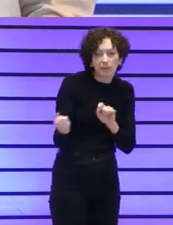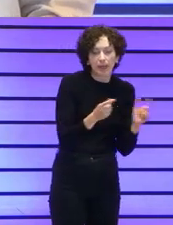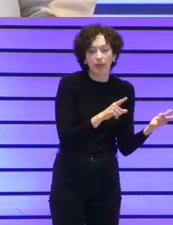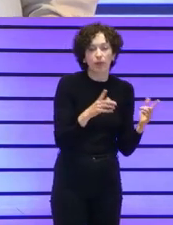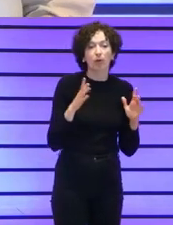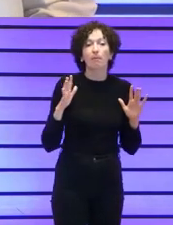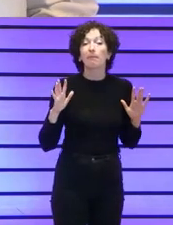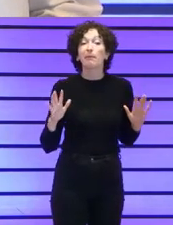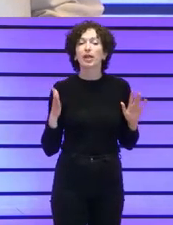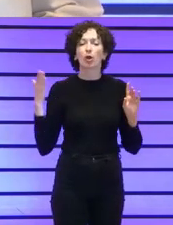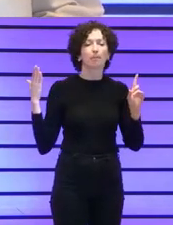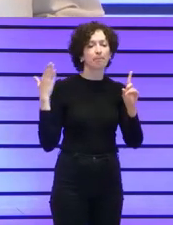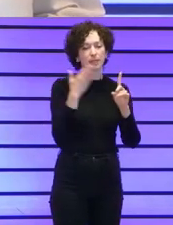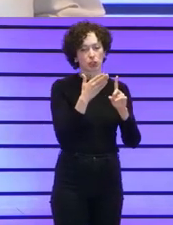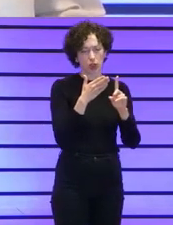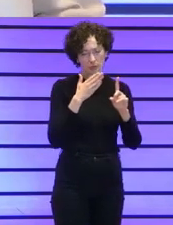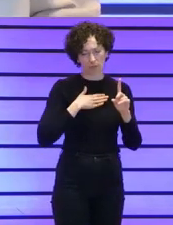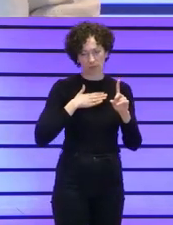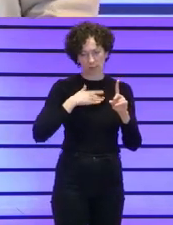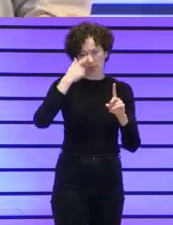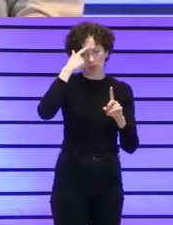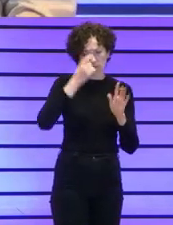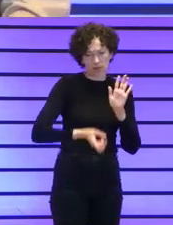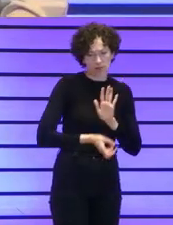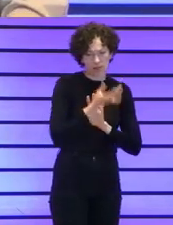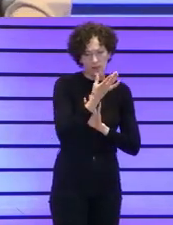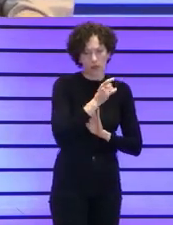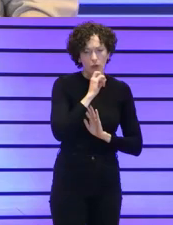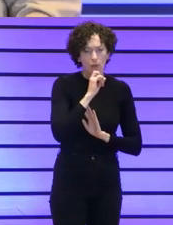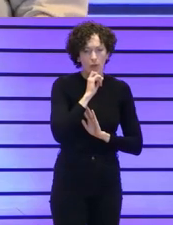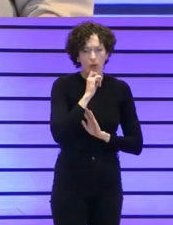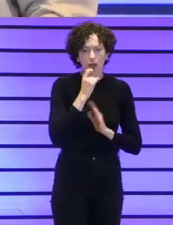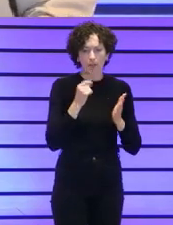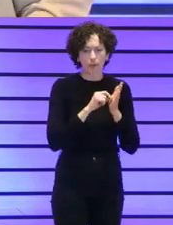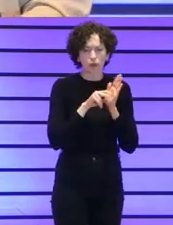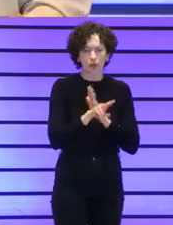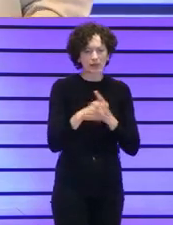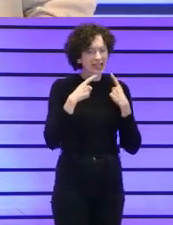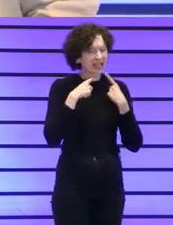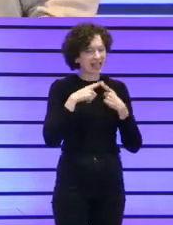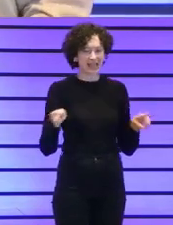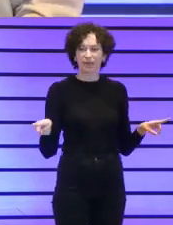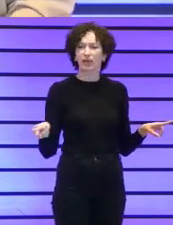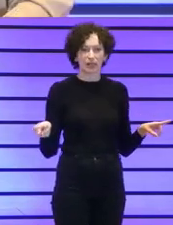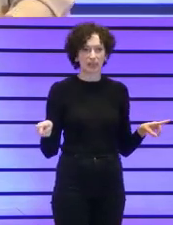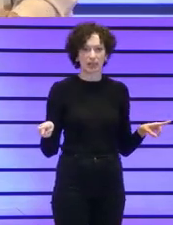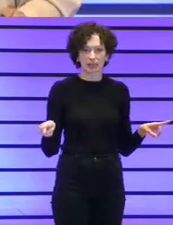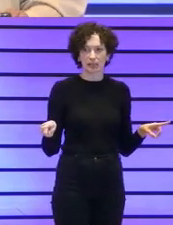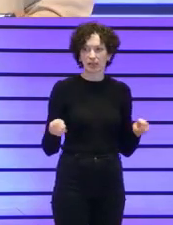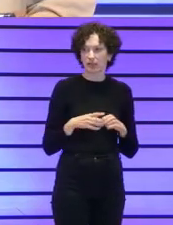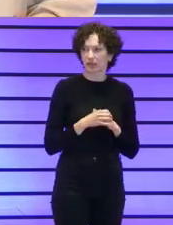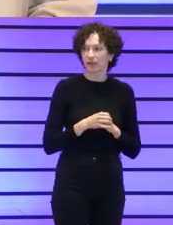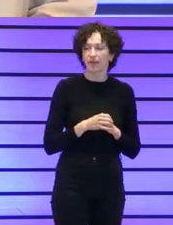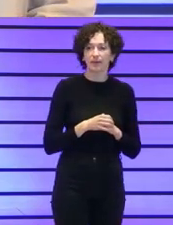tú formulas tu misión como organización te cambia la mirada. Gracias por traer la mirada puesta esta mañana, ¿no?